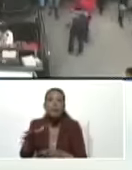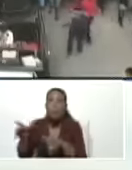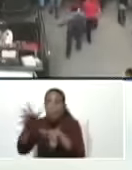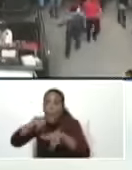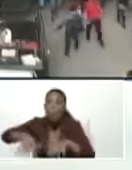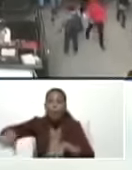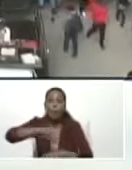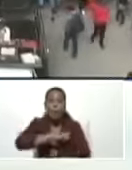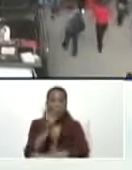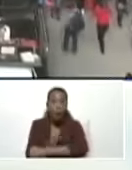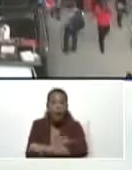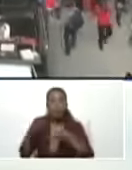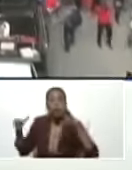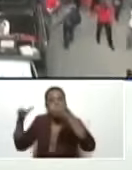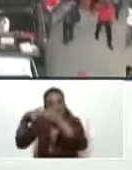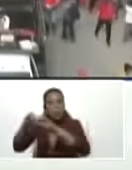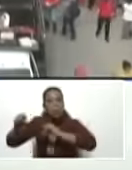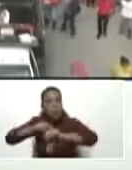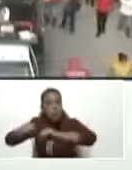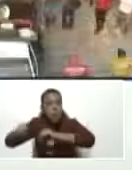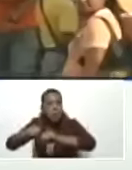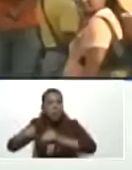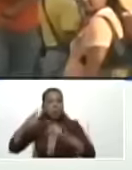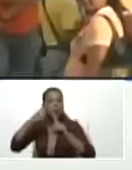pueblo empoderado, organizado, movilizado.